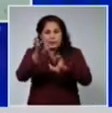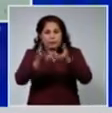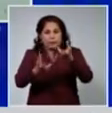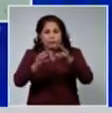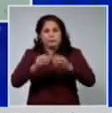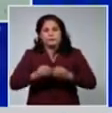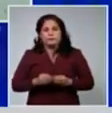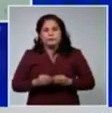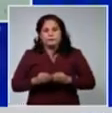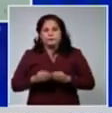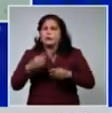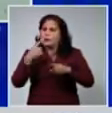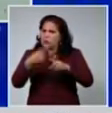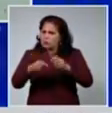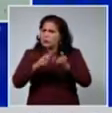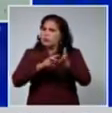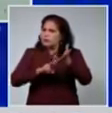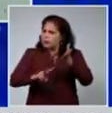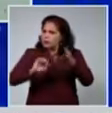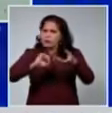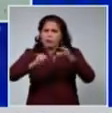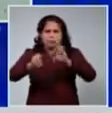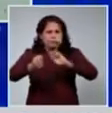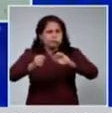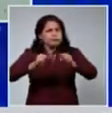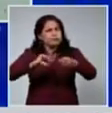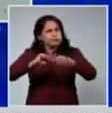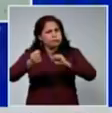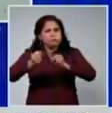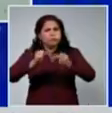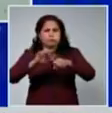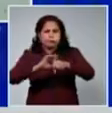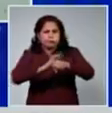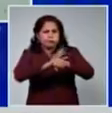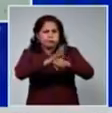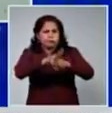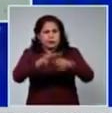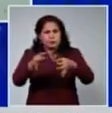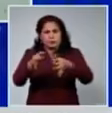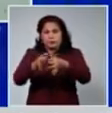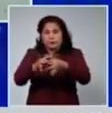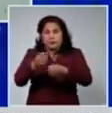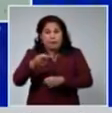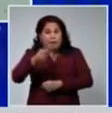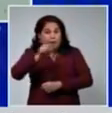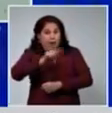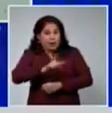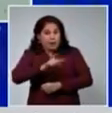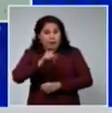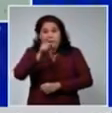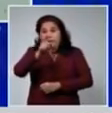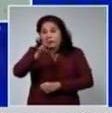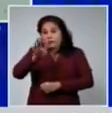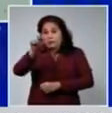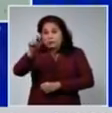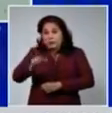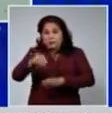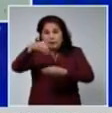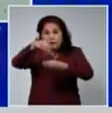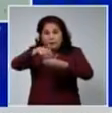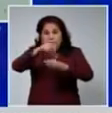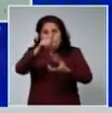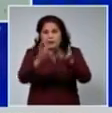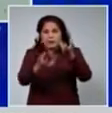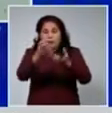otra provincia que también ha venido teniendo en contra de la enfermedad a un taller con los 14 casos de consumo